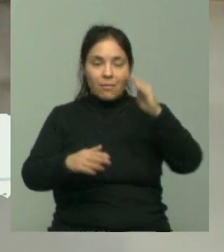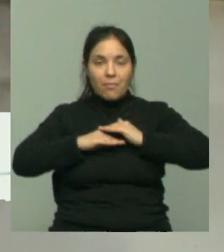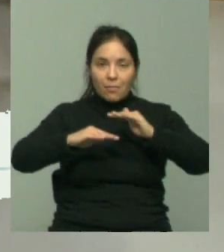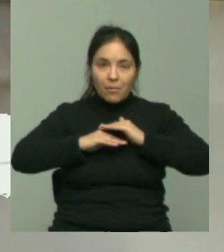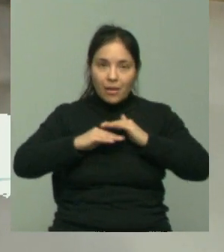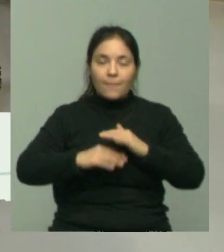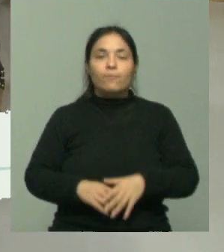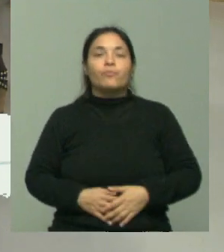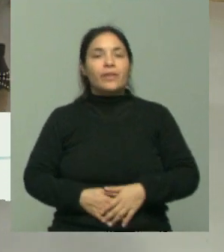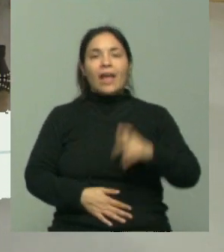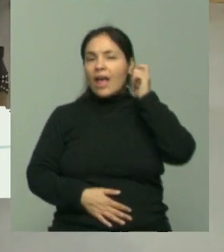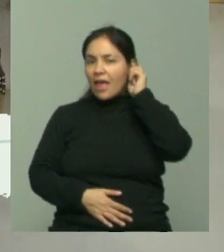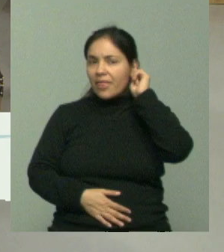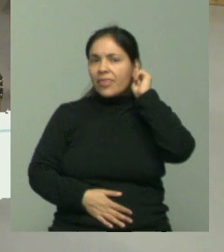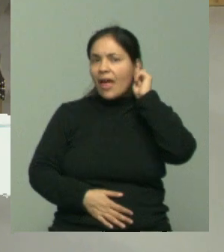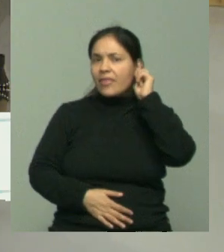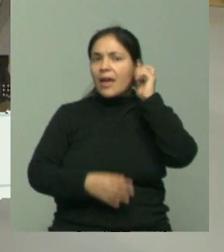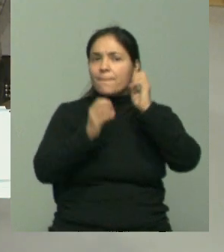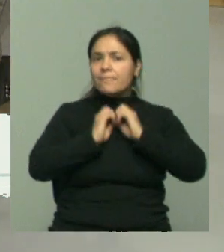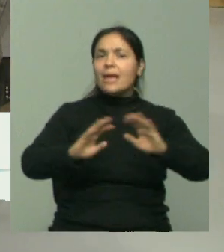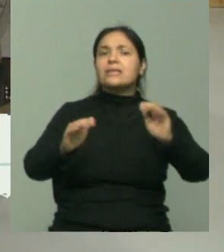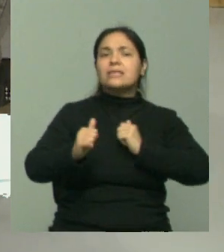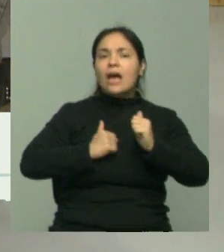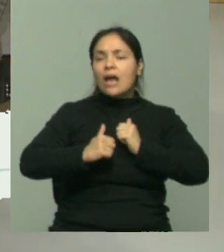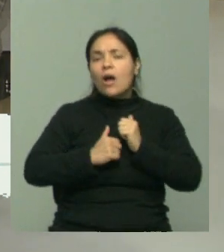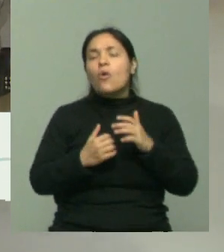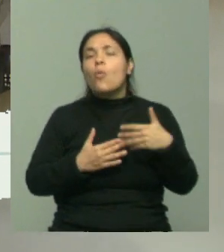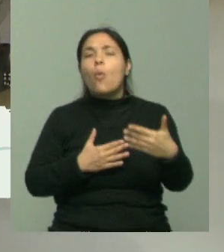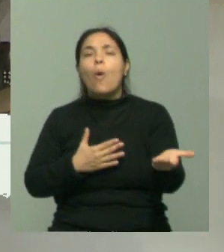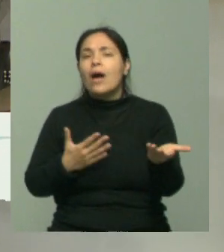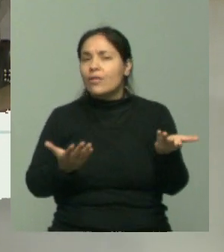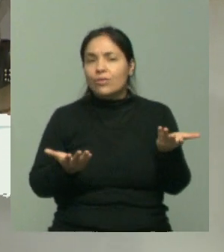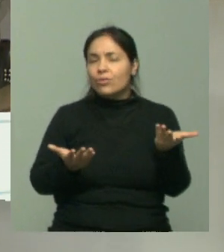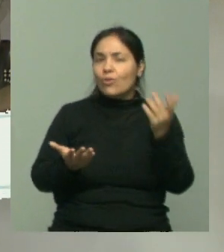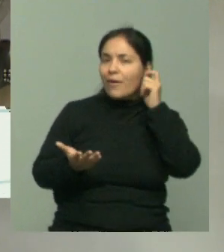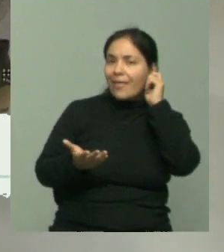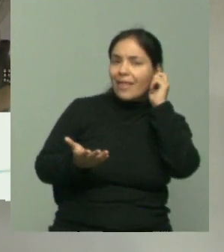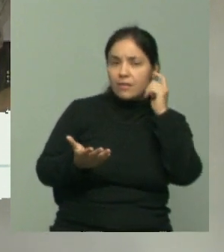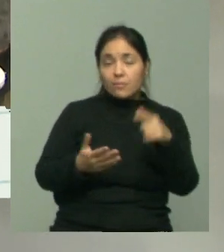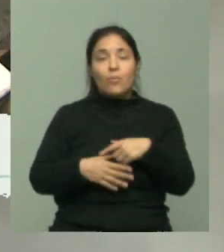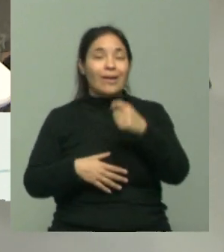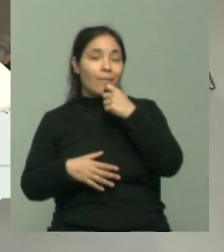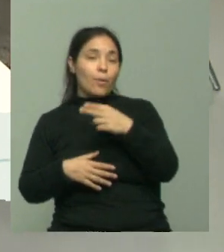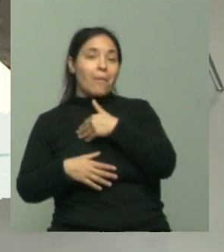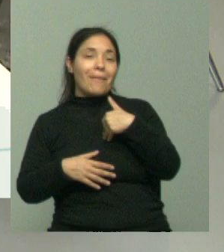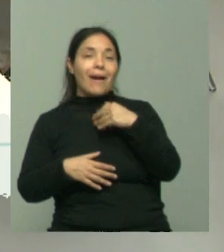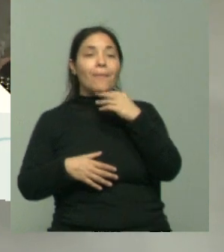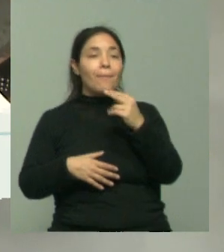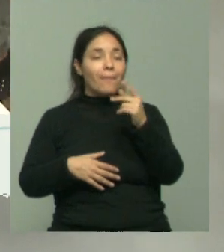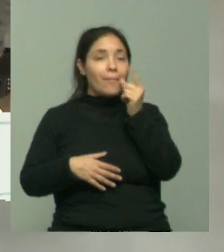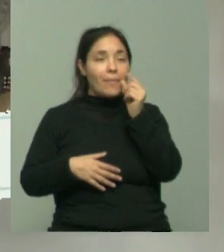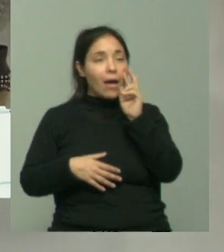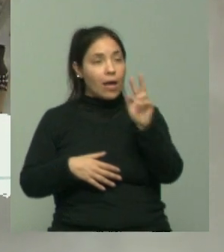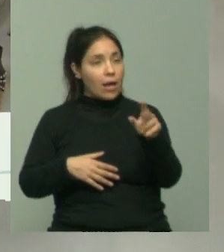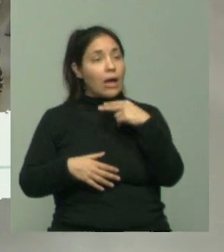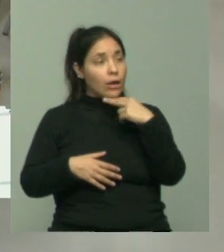hacer atletismo? Digo, por si hay alguien que nos está viendo y tiene la inquietud de decir, bueno, quiero que mi hijo empiece a hacer deporte, o los mismos chicos dicen, tengo a los chicos, las chicas,